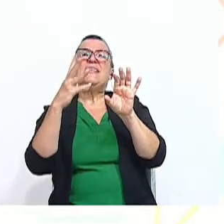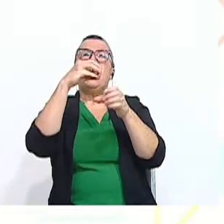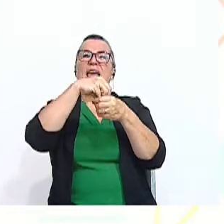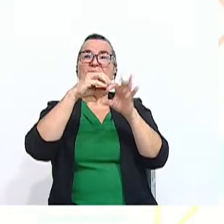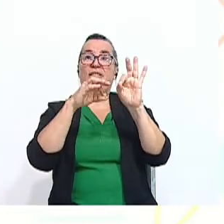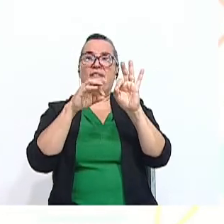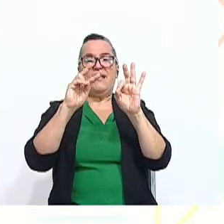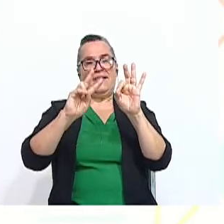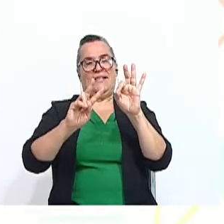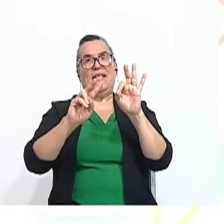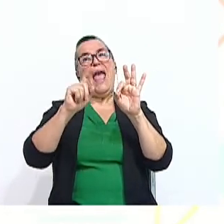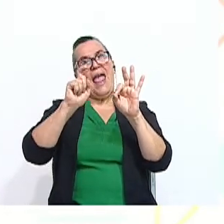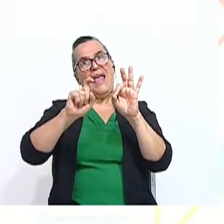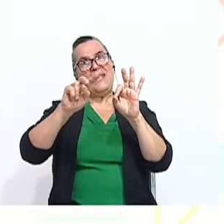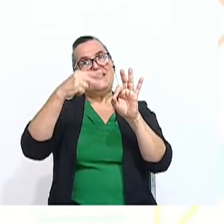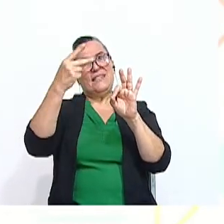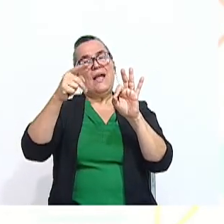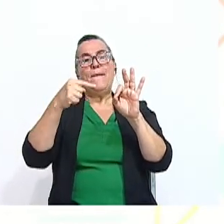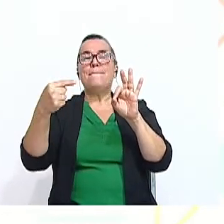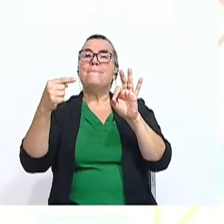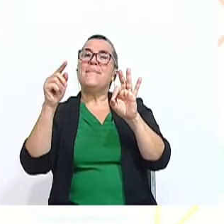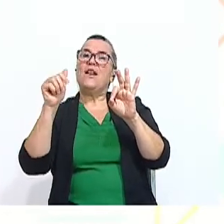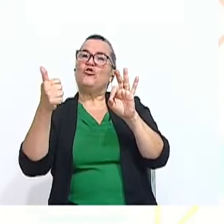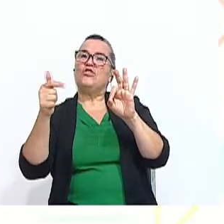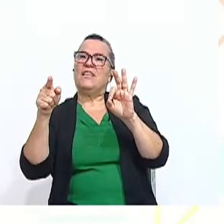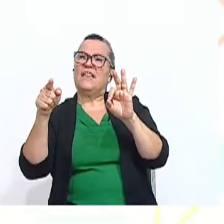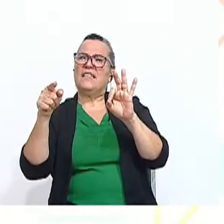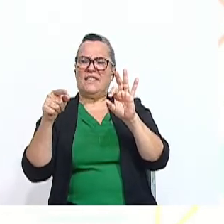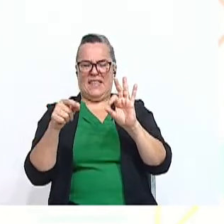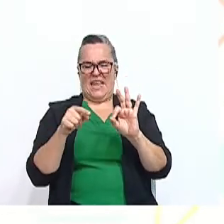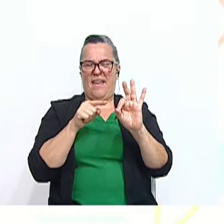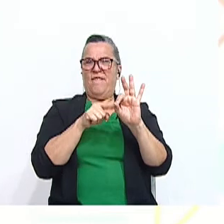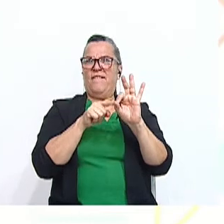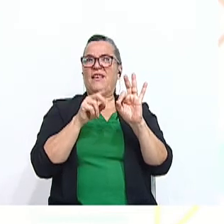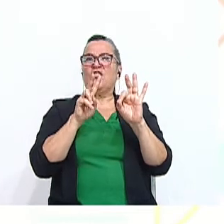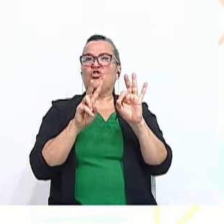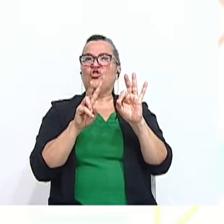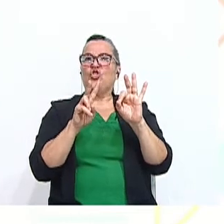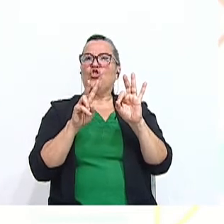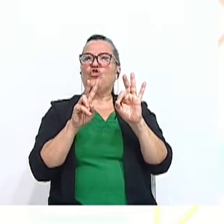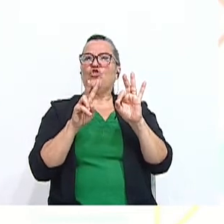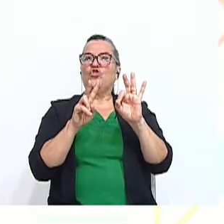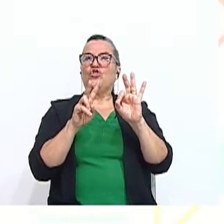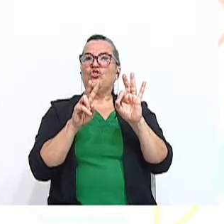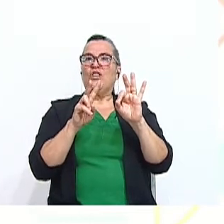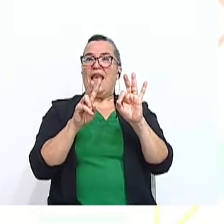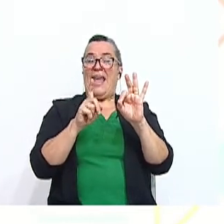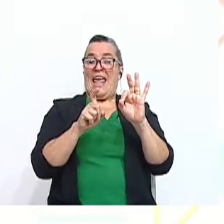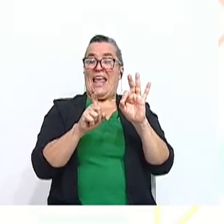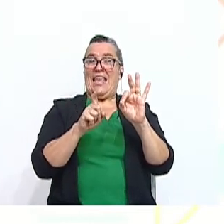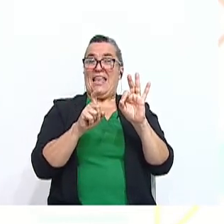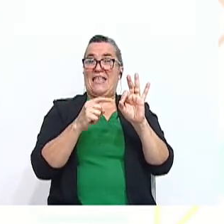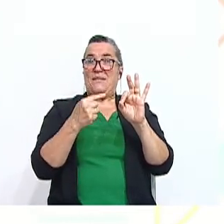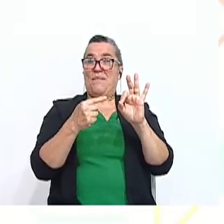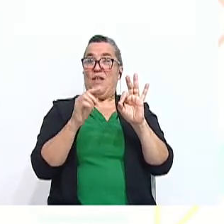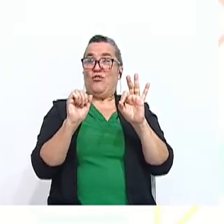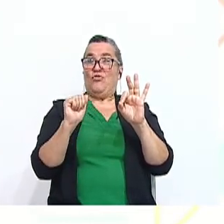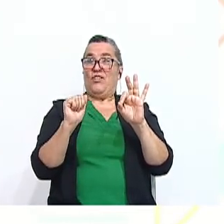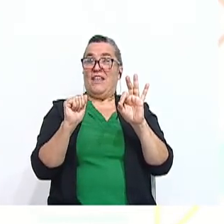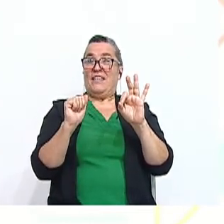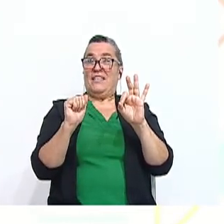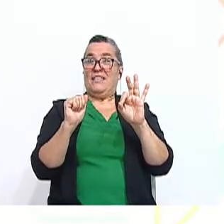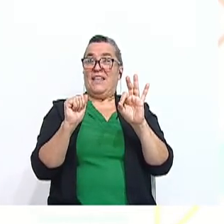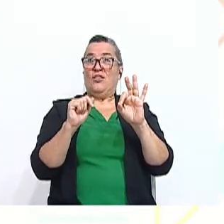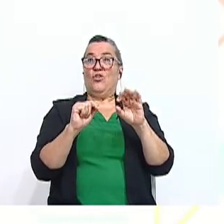al cuadrado menos 10. ¿Y quién es f? 2x menos 3. Entonces, haciendo la